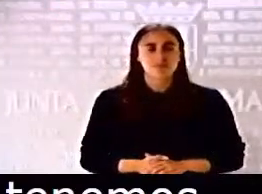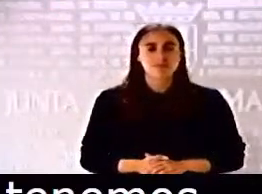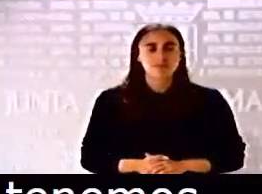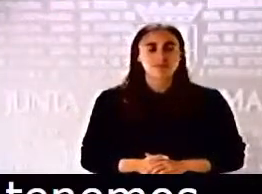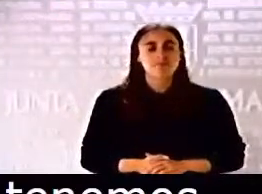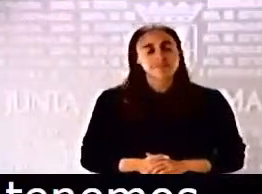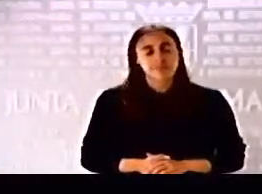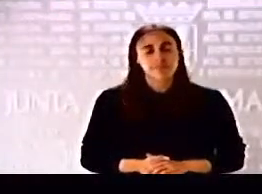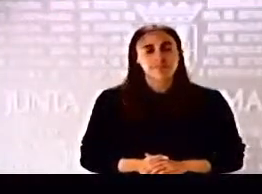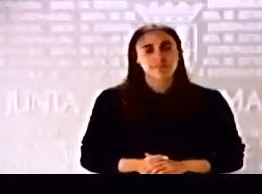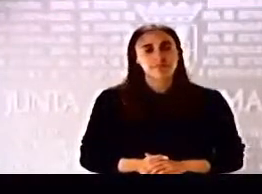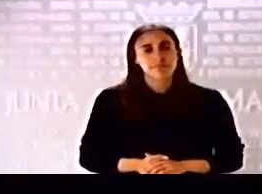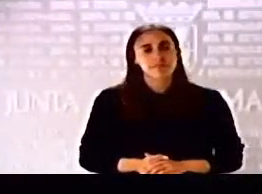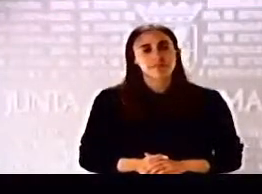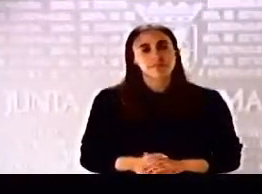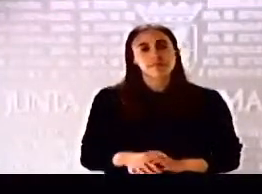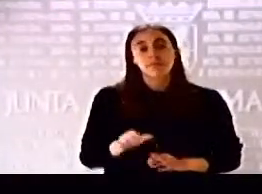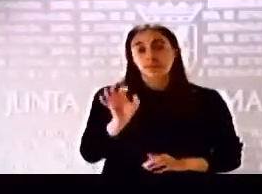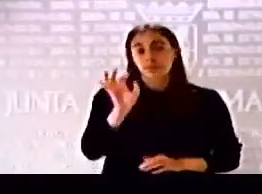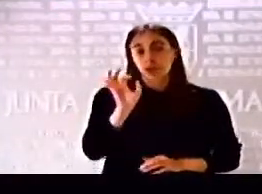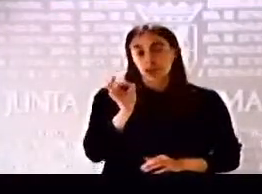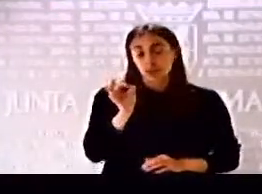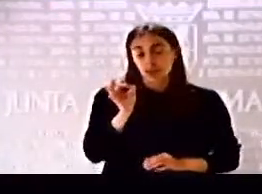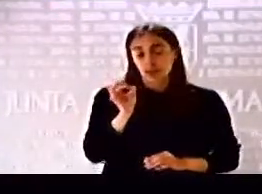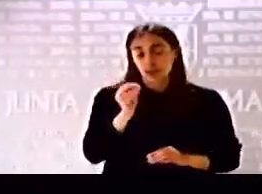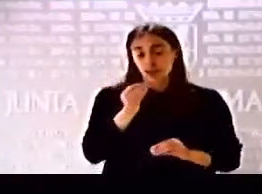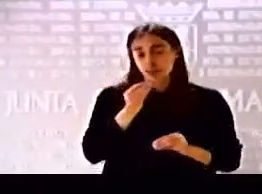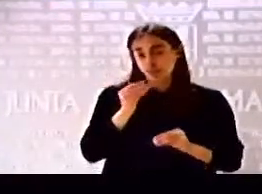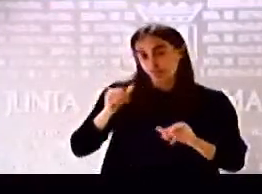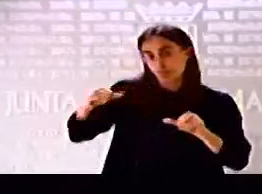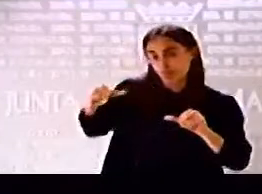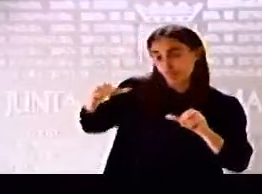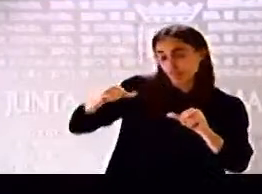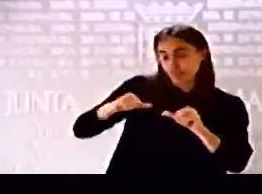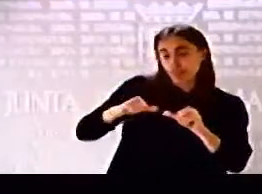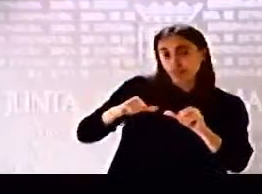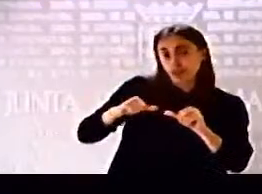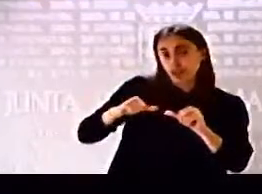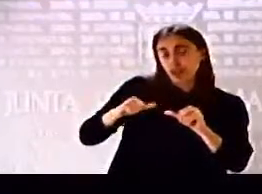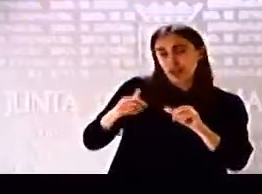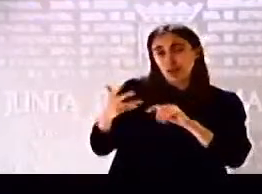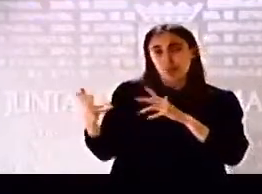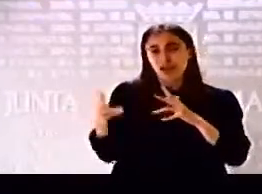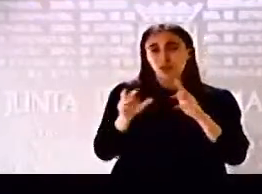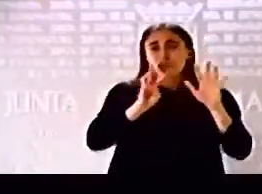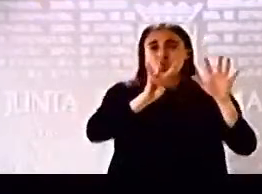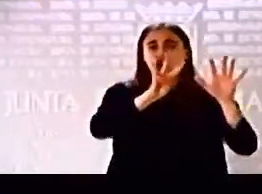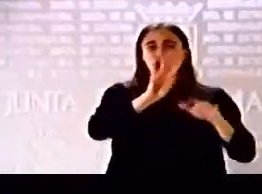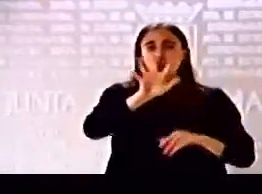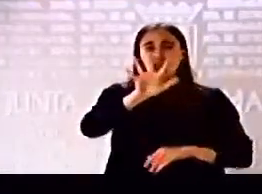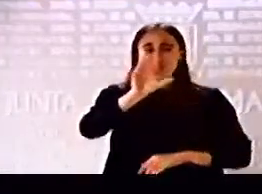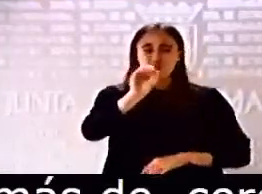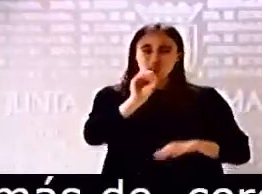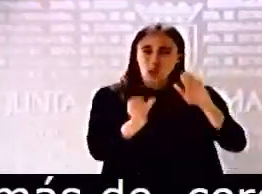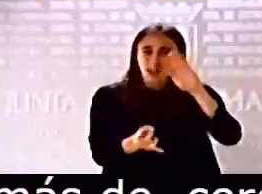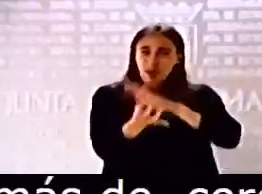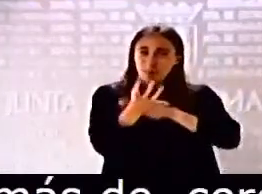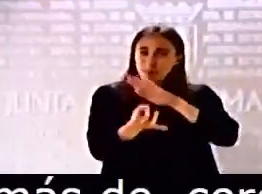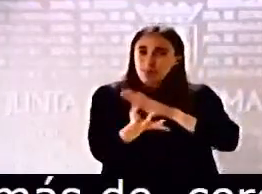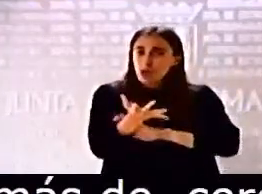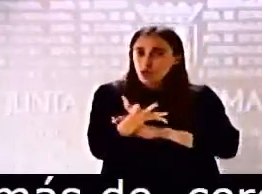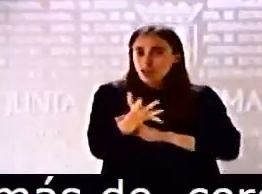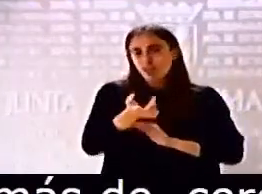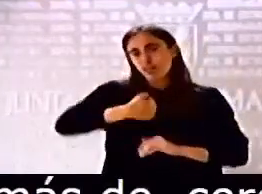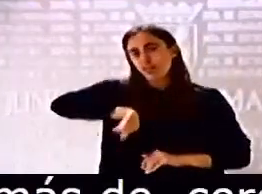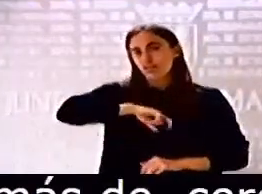Es verdad que en el histórico llevamos más de cerca de 850 brotes los que llevamos ya en el ámbito de la